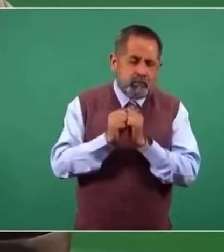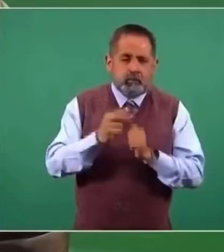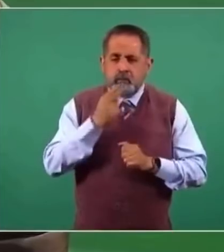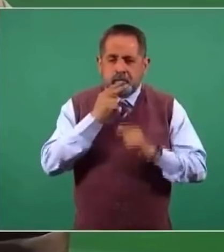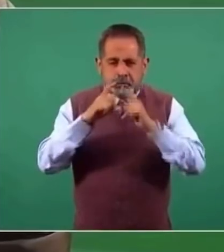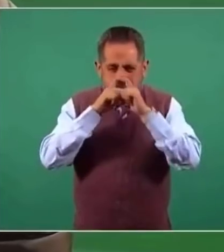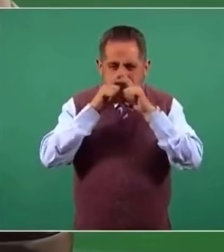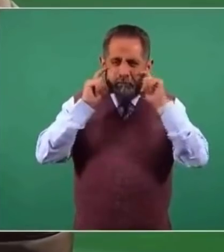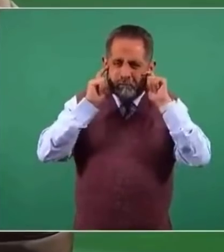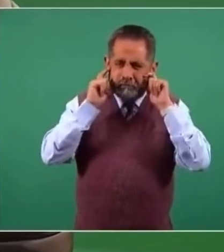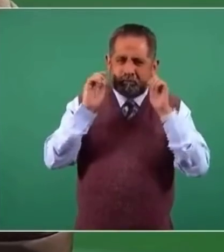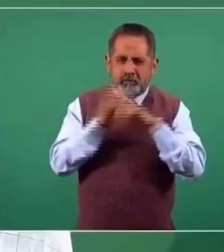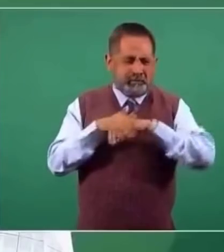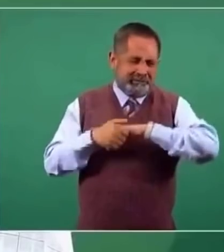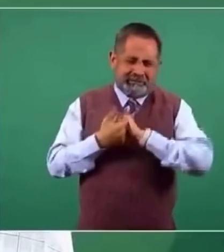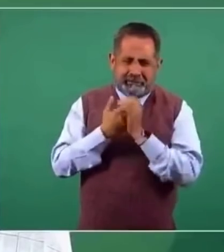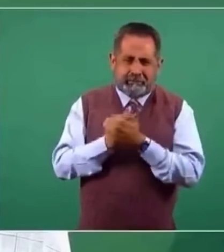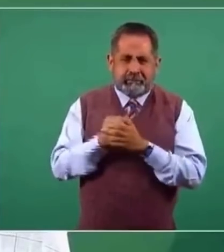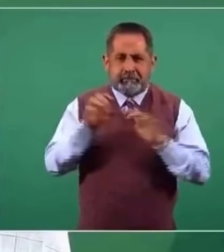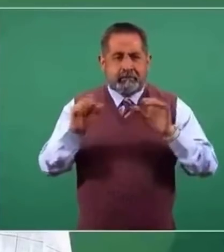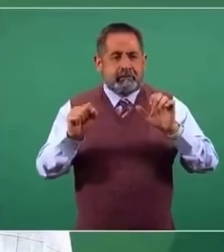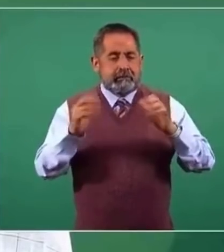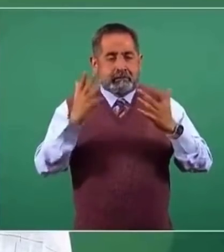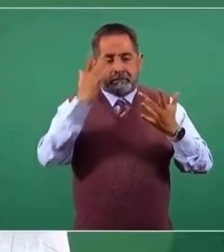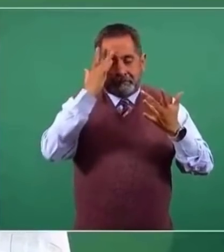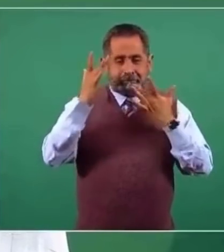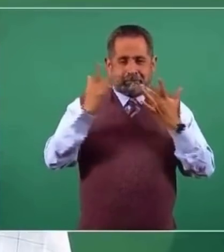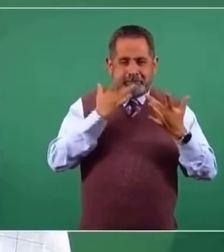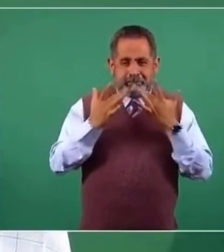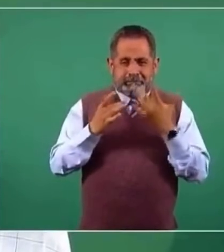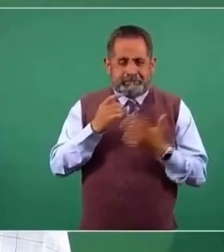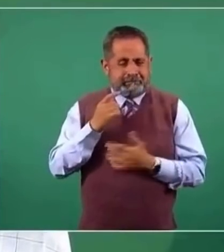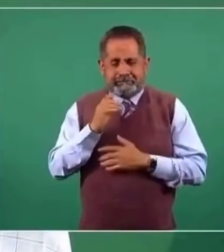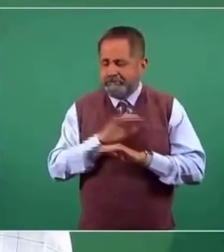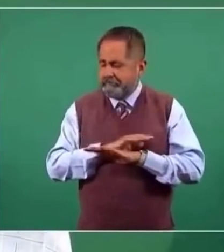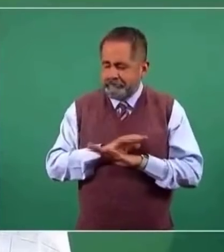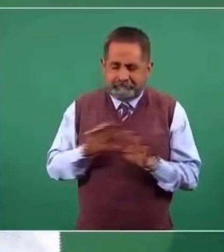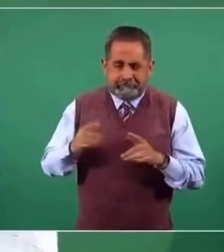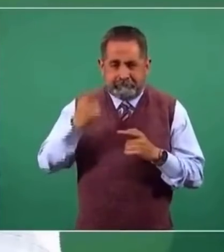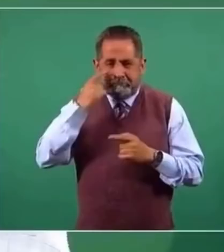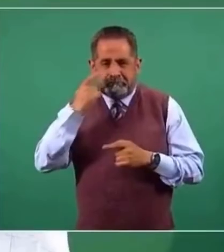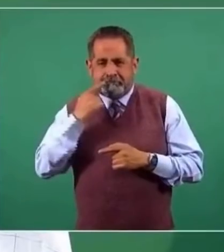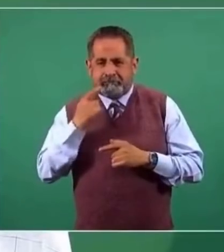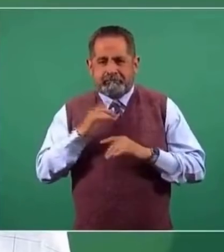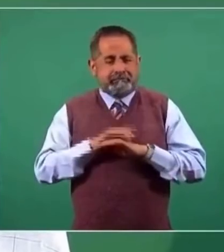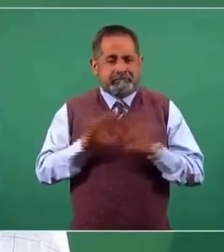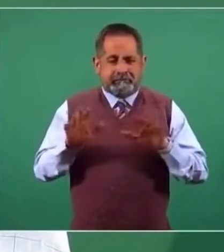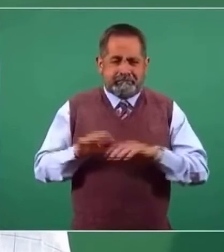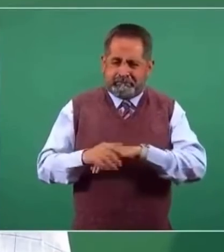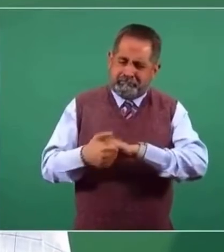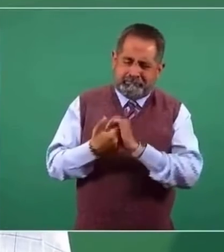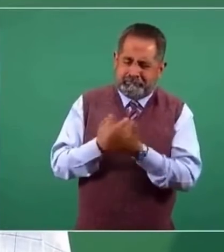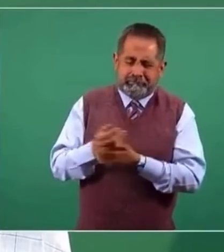el lavado de manos y siempre evitando tocarme la boca, la nariz y los ojos, independientemente de que me las